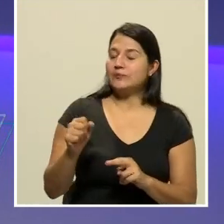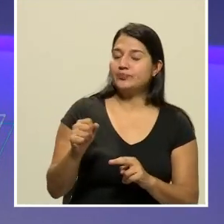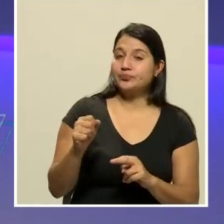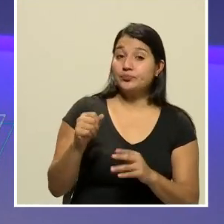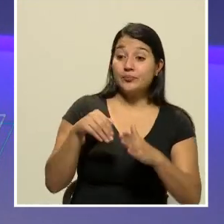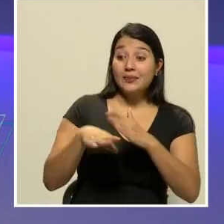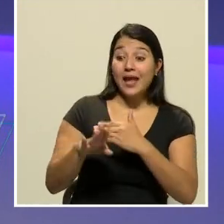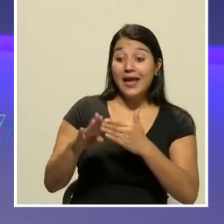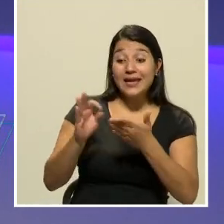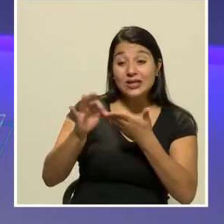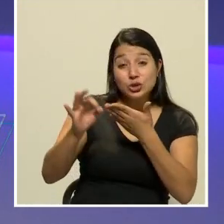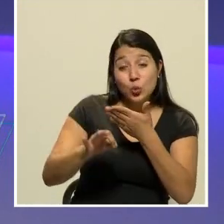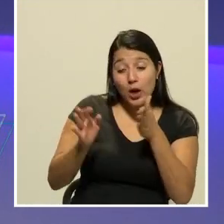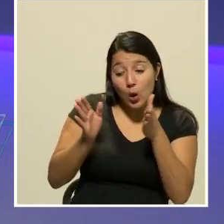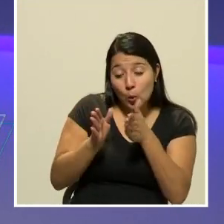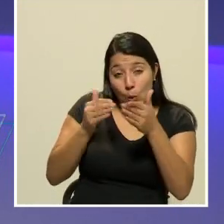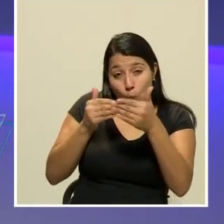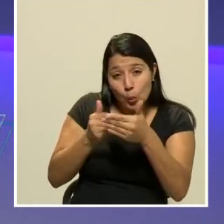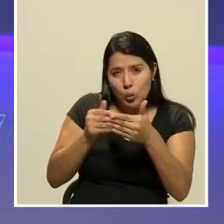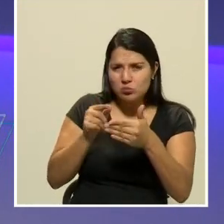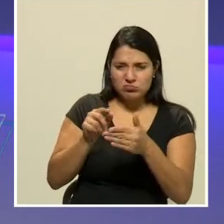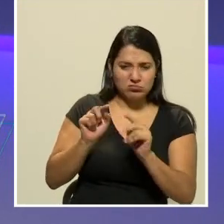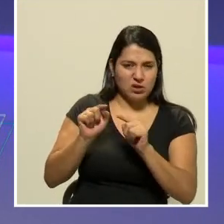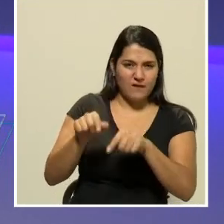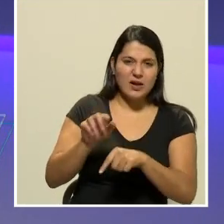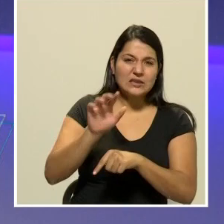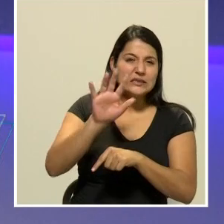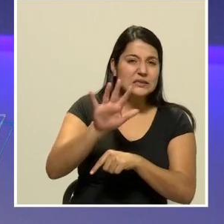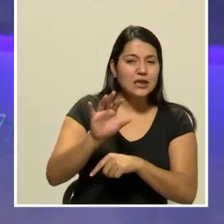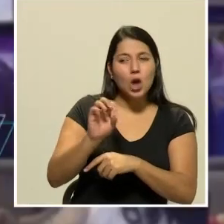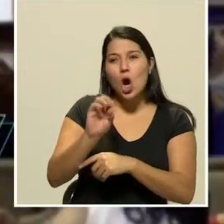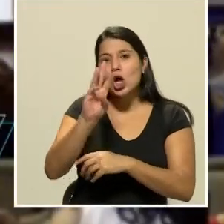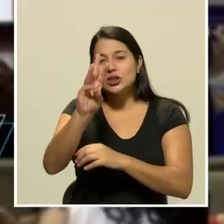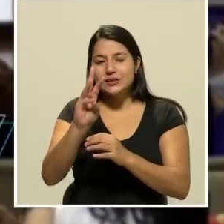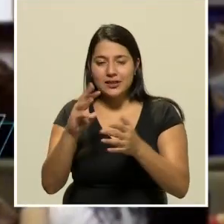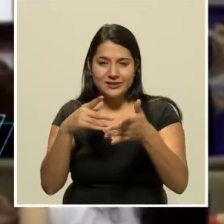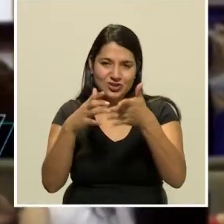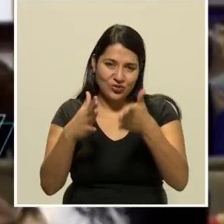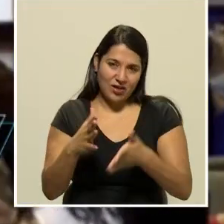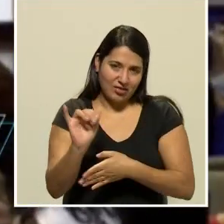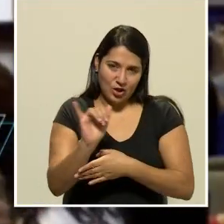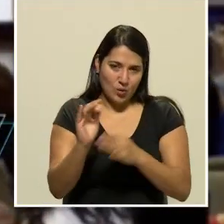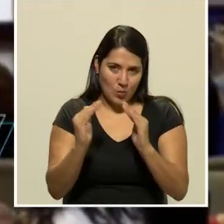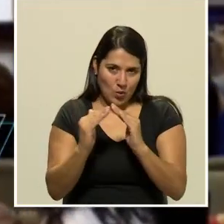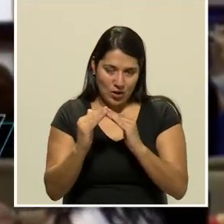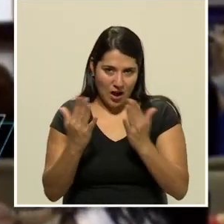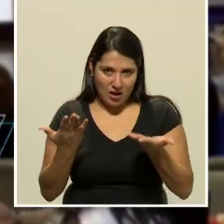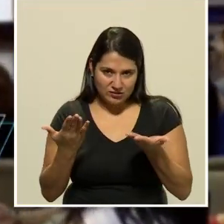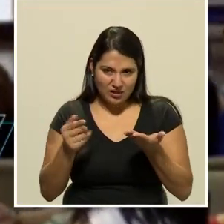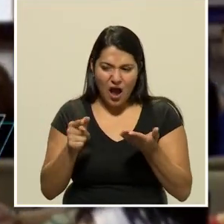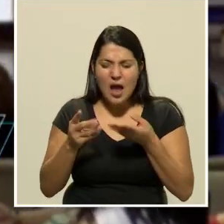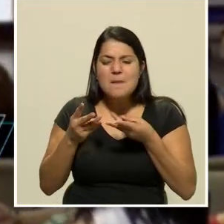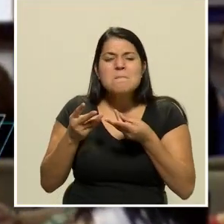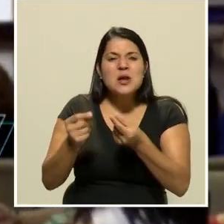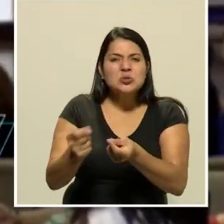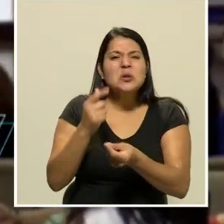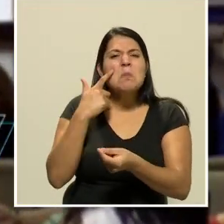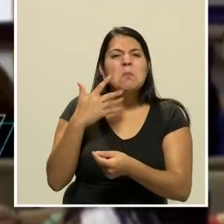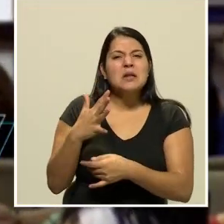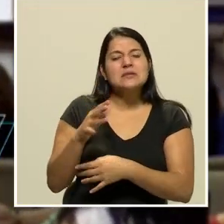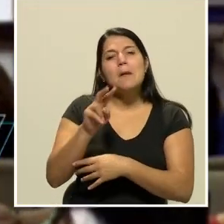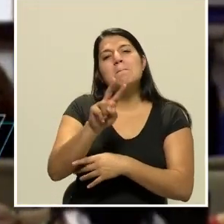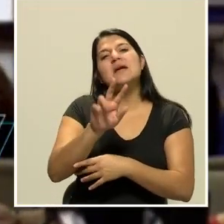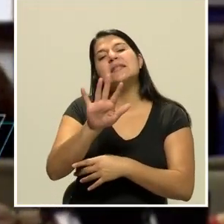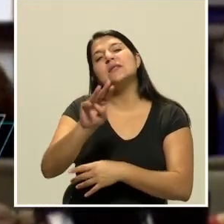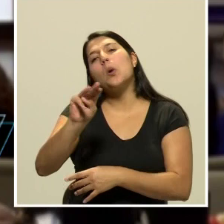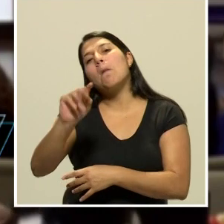miren, las escuelas más chiquititas, que estoy hablando de escuelas de 5 o 6 estudiantes, que es como una casa, Sí. Son velocidades similares, son unos 25